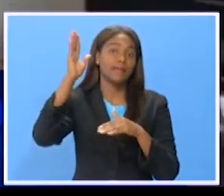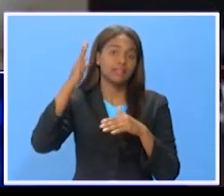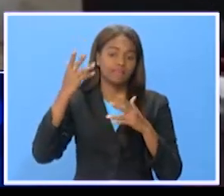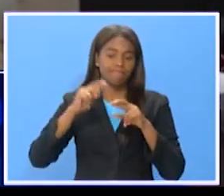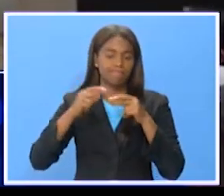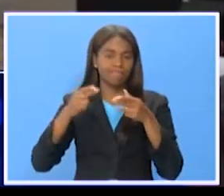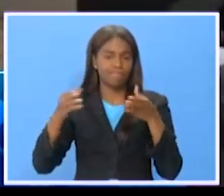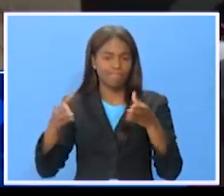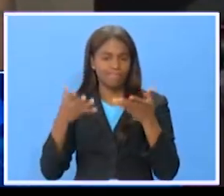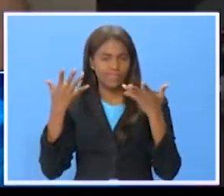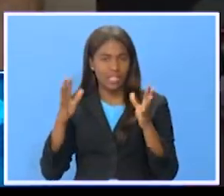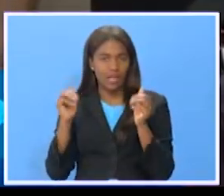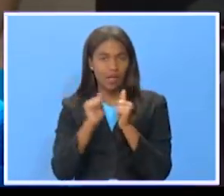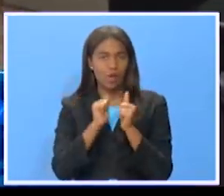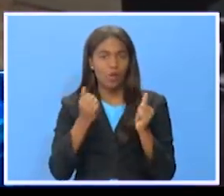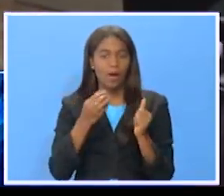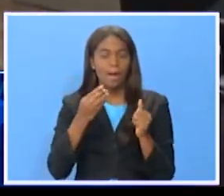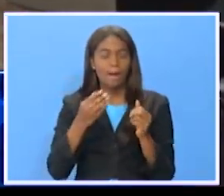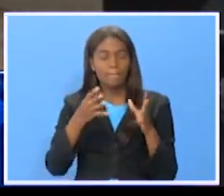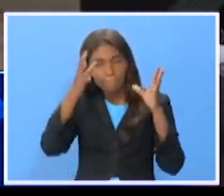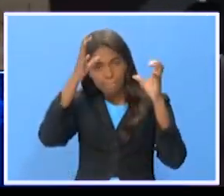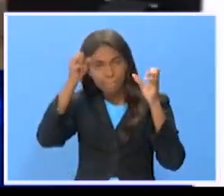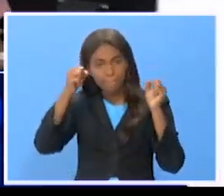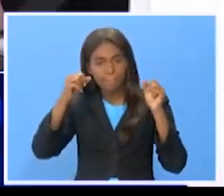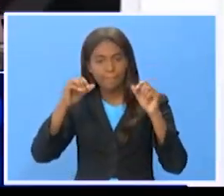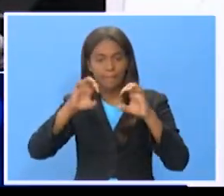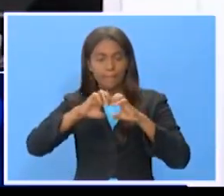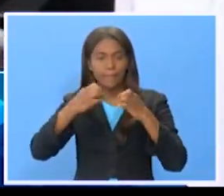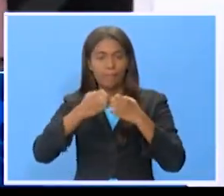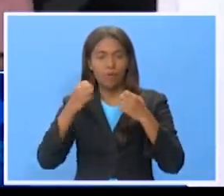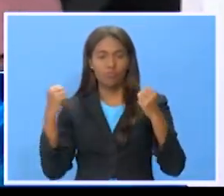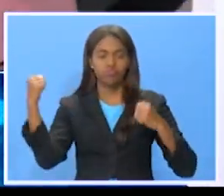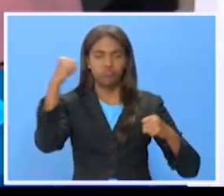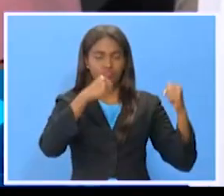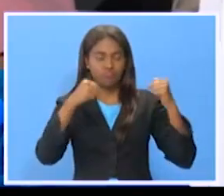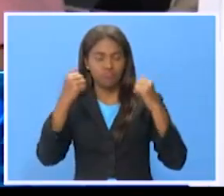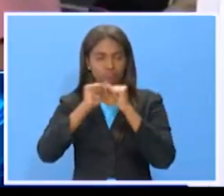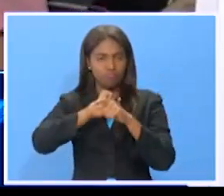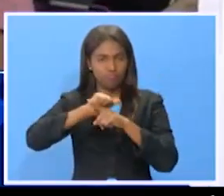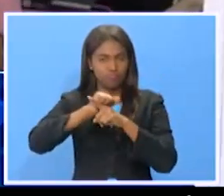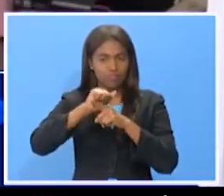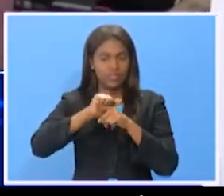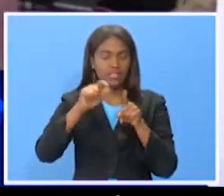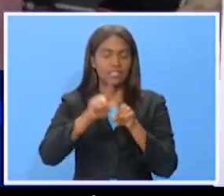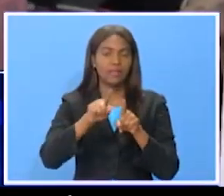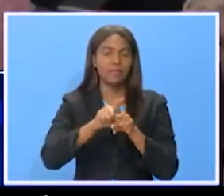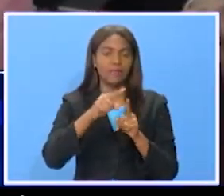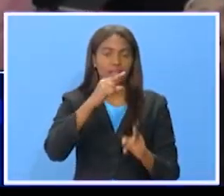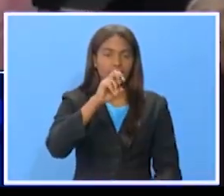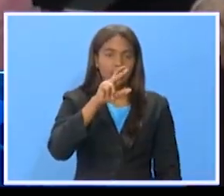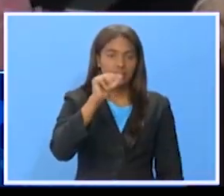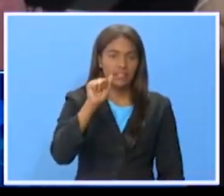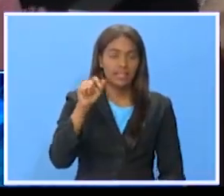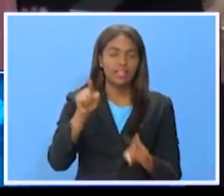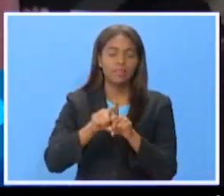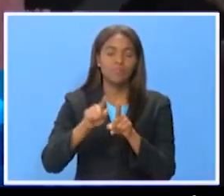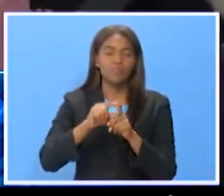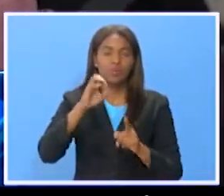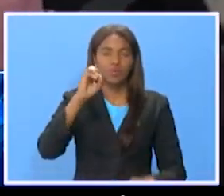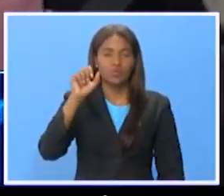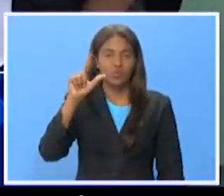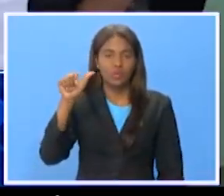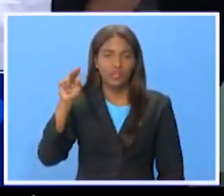con el presidente de la Federación Dominicana de Boxeo, el señor Rubén García, también bienvenido Solano, presidente también